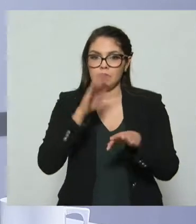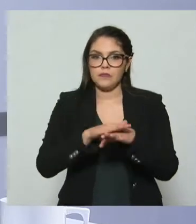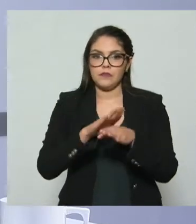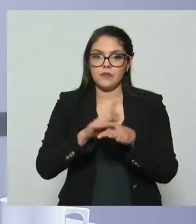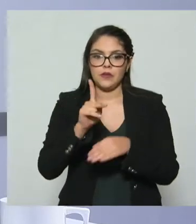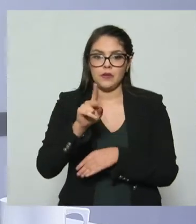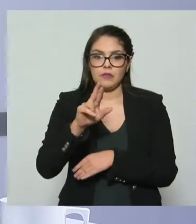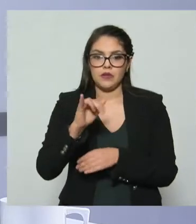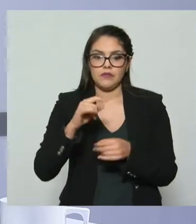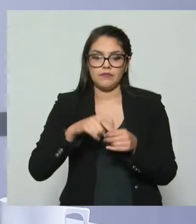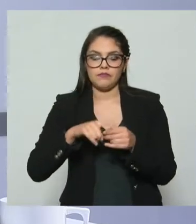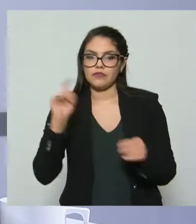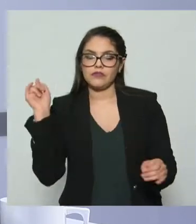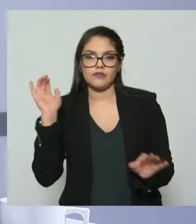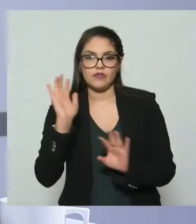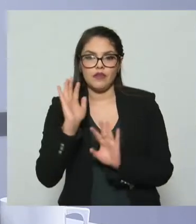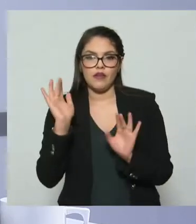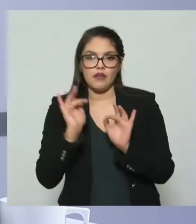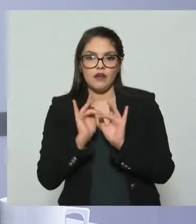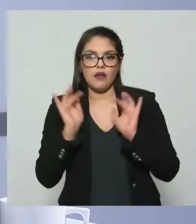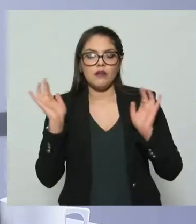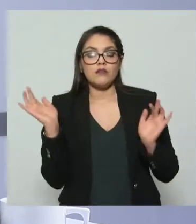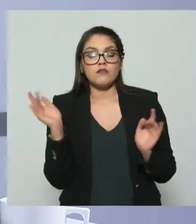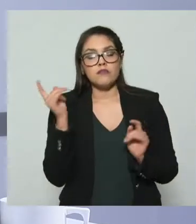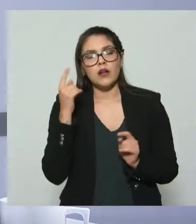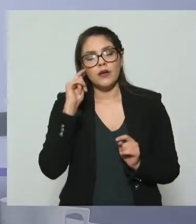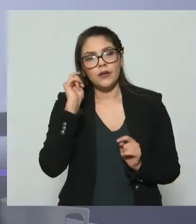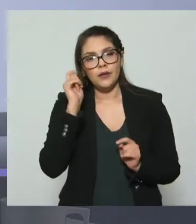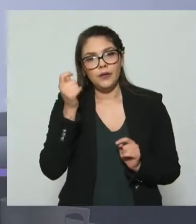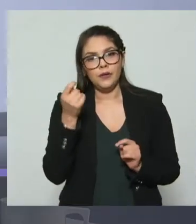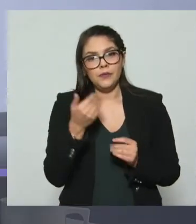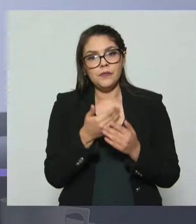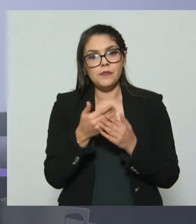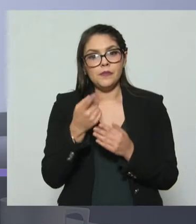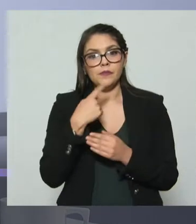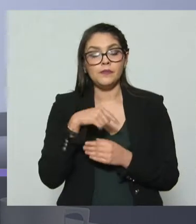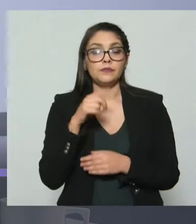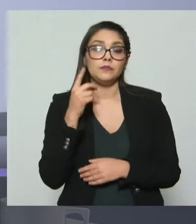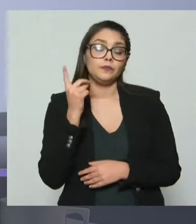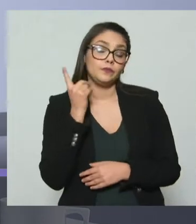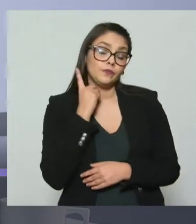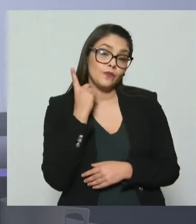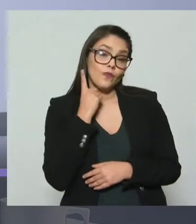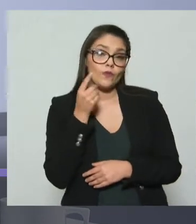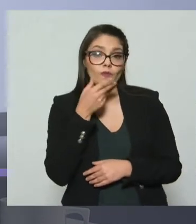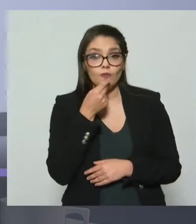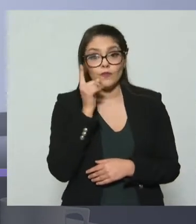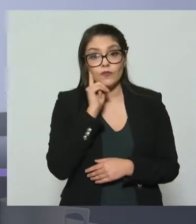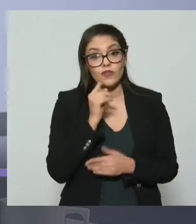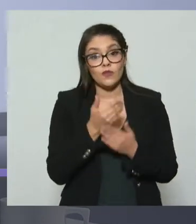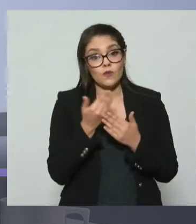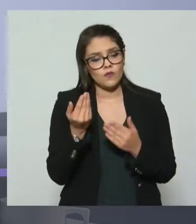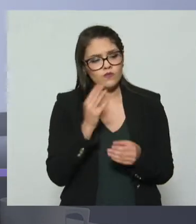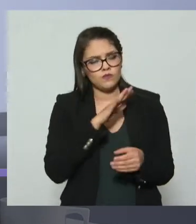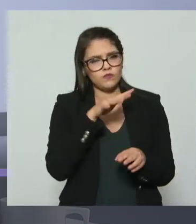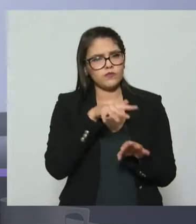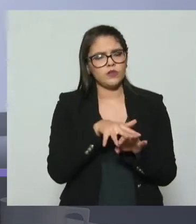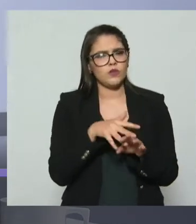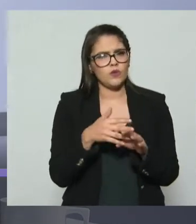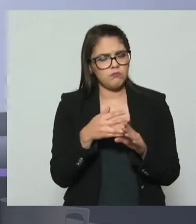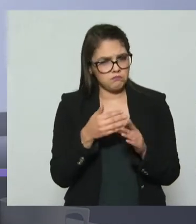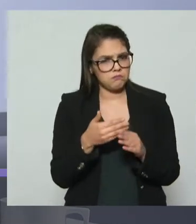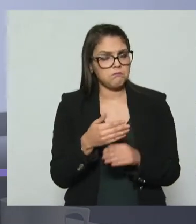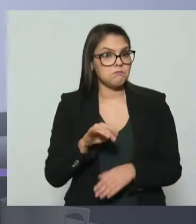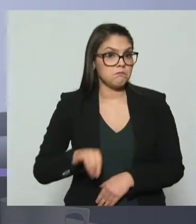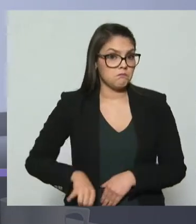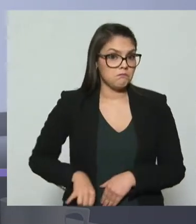PRI. Pero como legisladores y legisladoras, esta integración es muy interesante porque a pesar